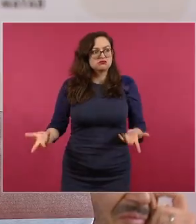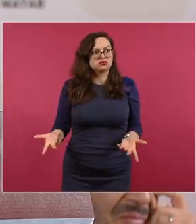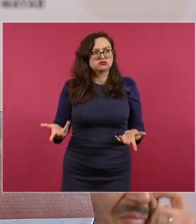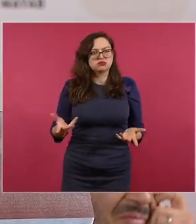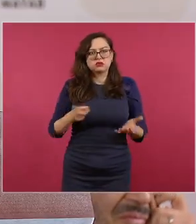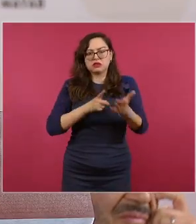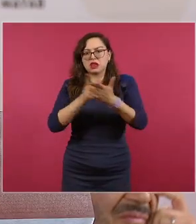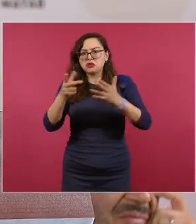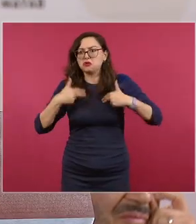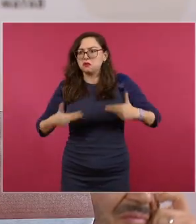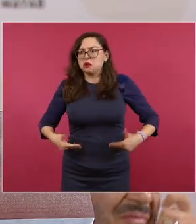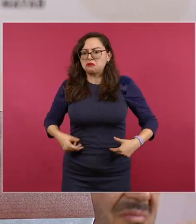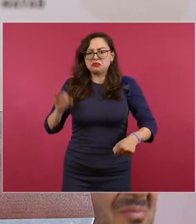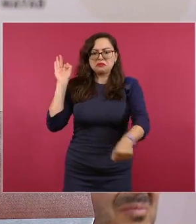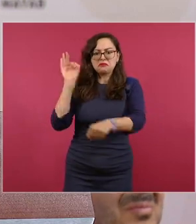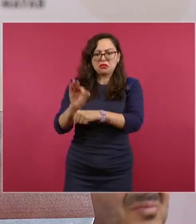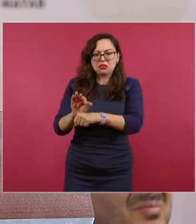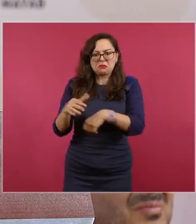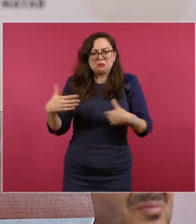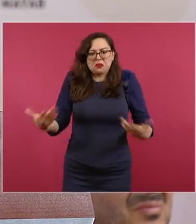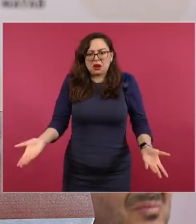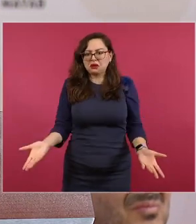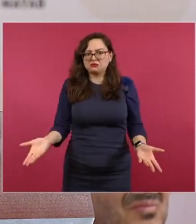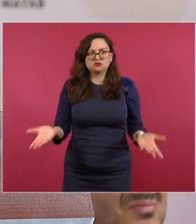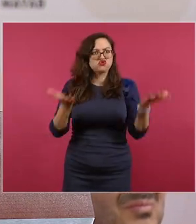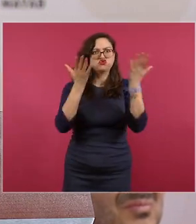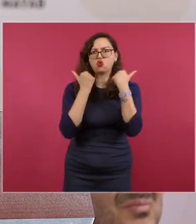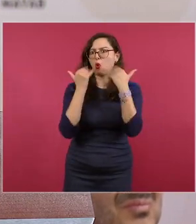necesario que haya